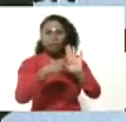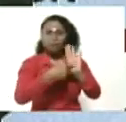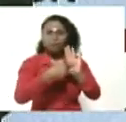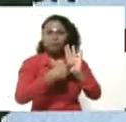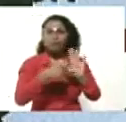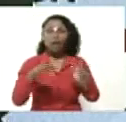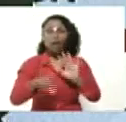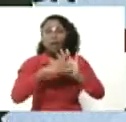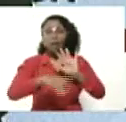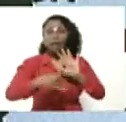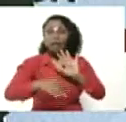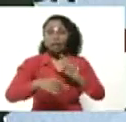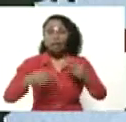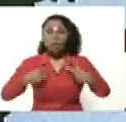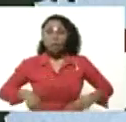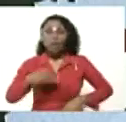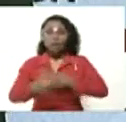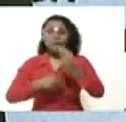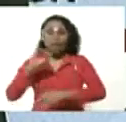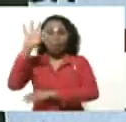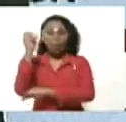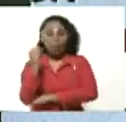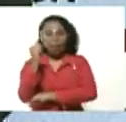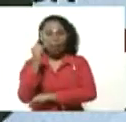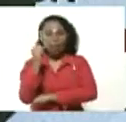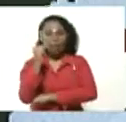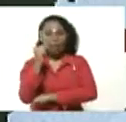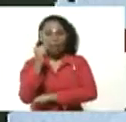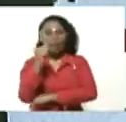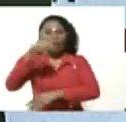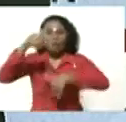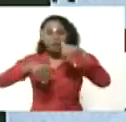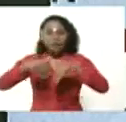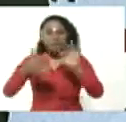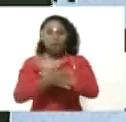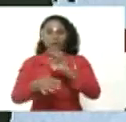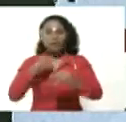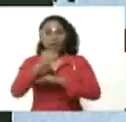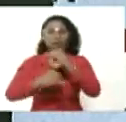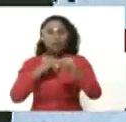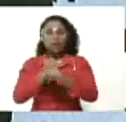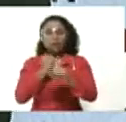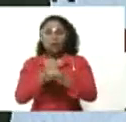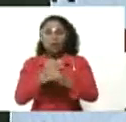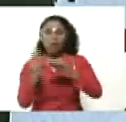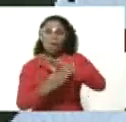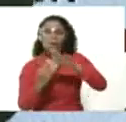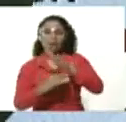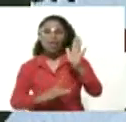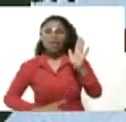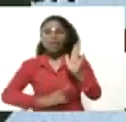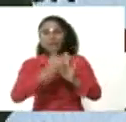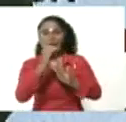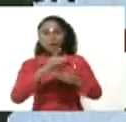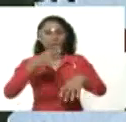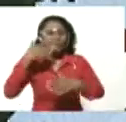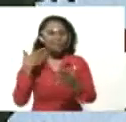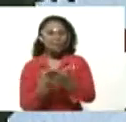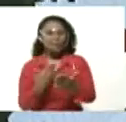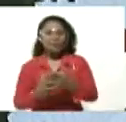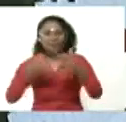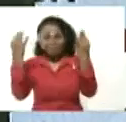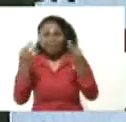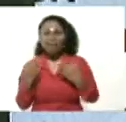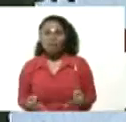lograr un proceso electoral que sirva a las partes y tenga la sanción internacional sobre la base de su desarrollo real y no del resultado que guste